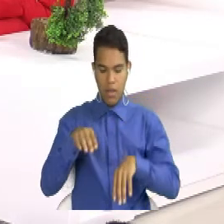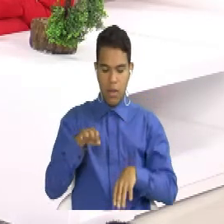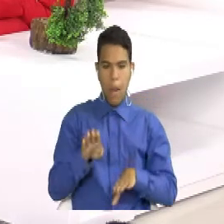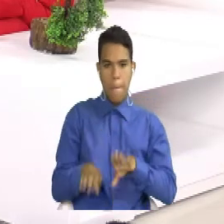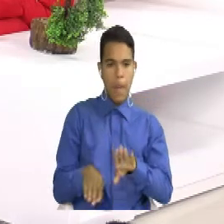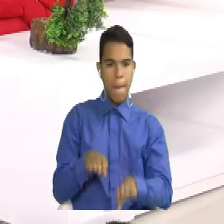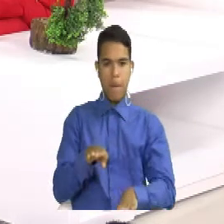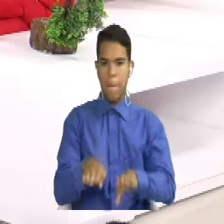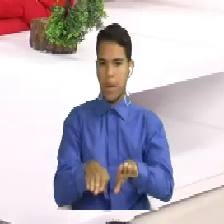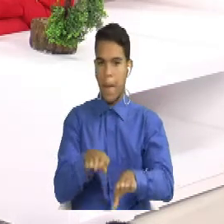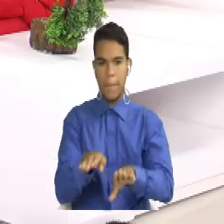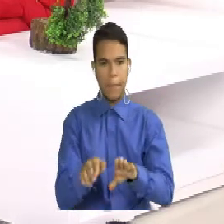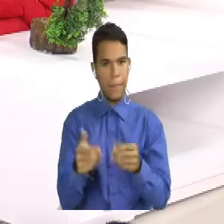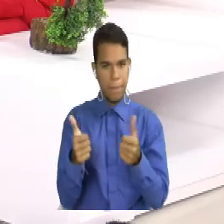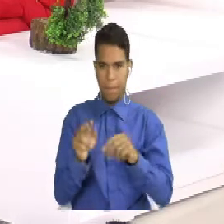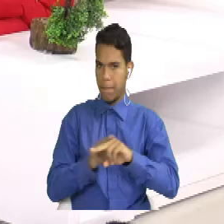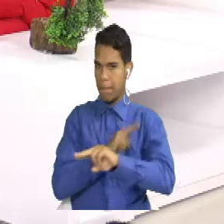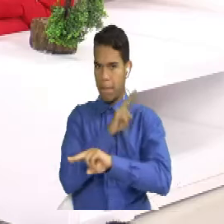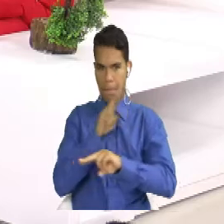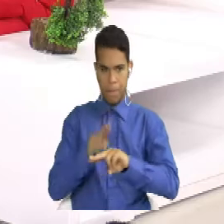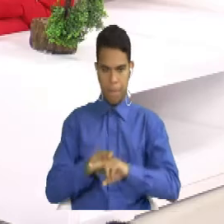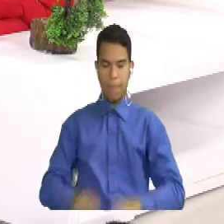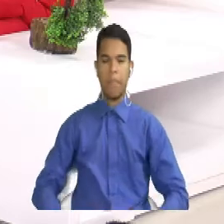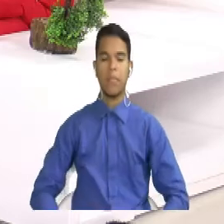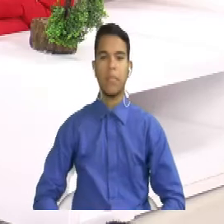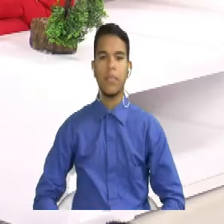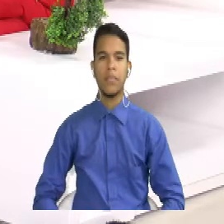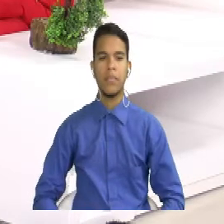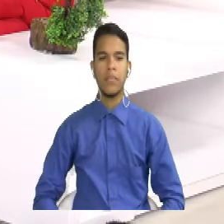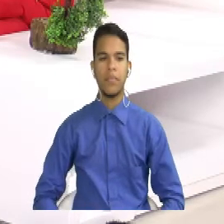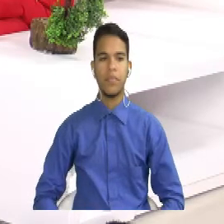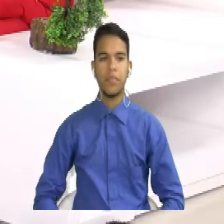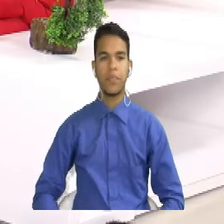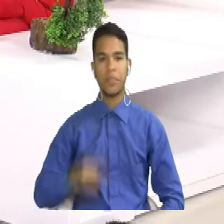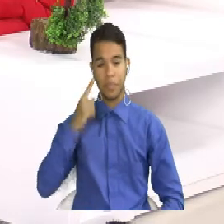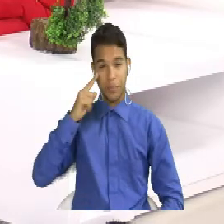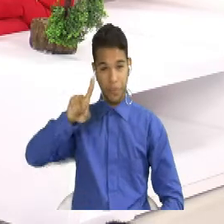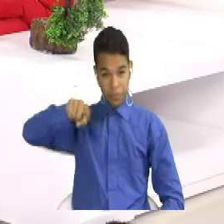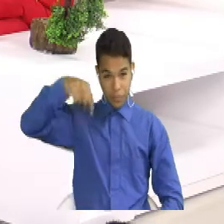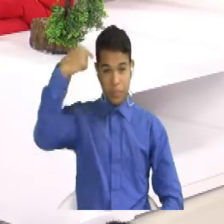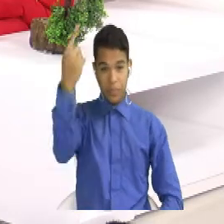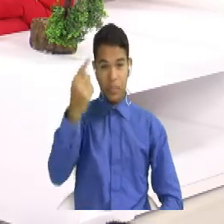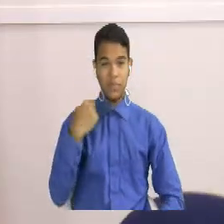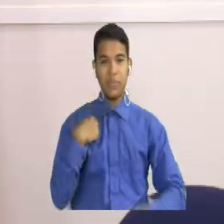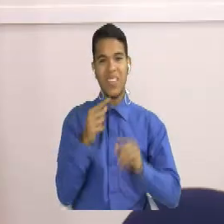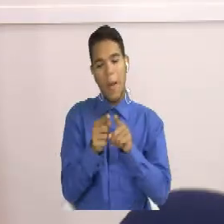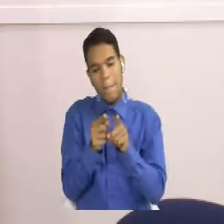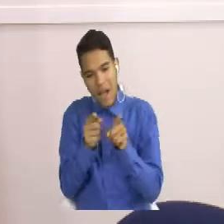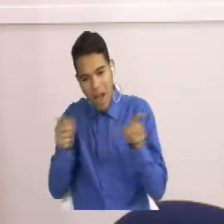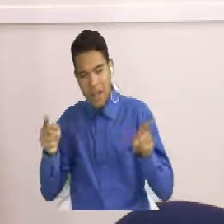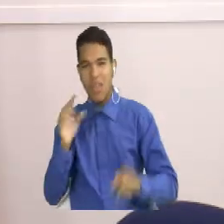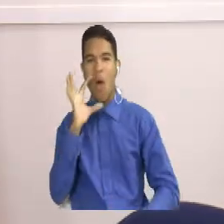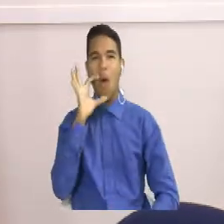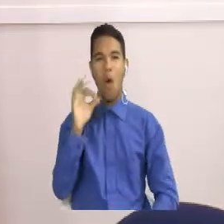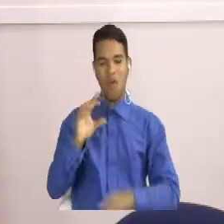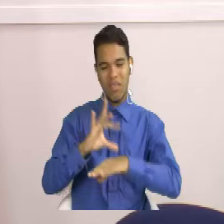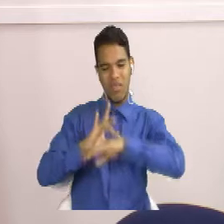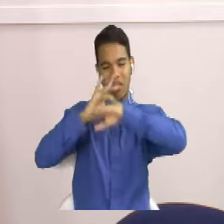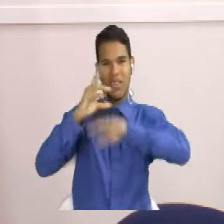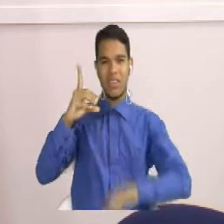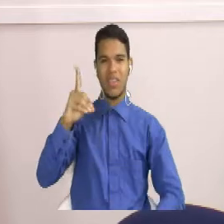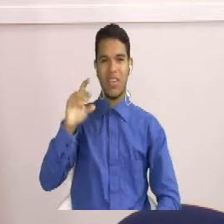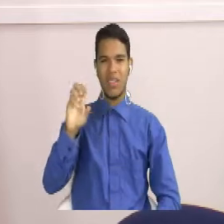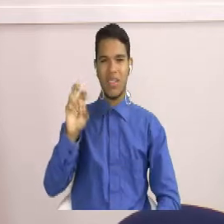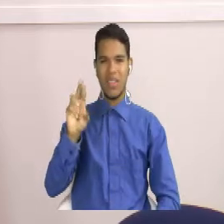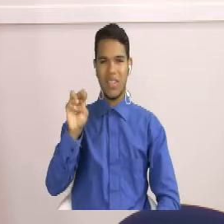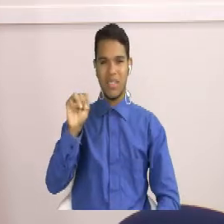de oscurecer esa zona o de manchita. Bueno, la próxima semana, amables televidentes, vamos a ver si podemos traer a un dermatólogo que también aborde desde claro su punto